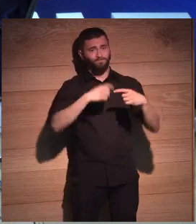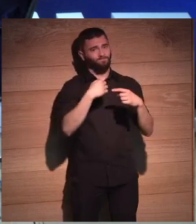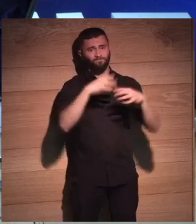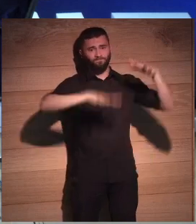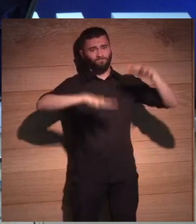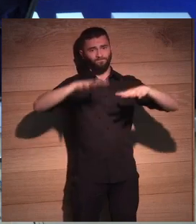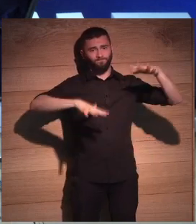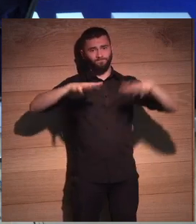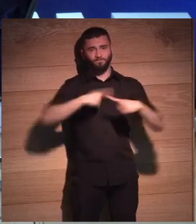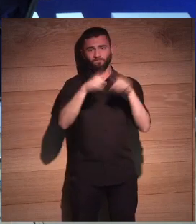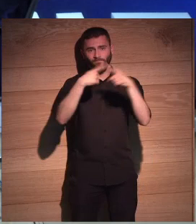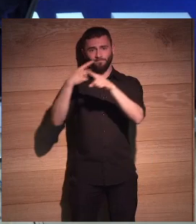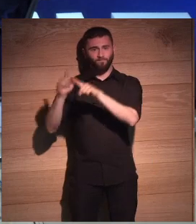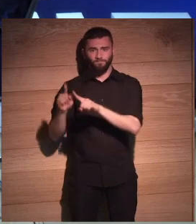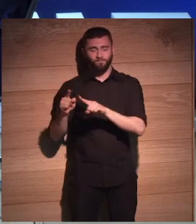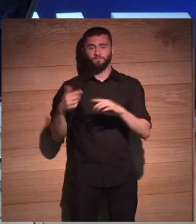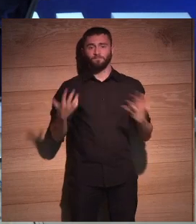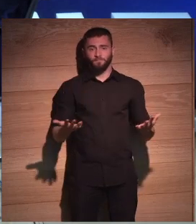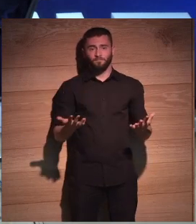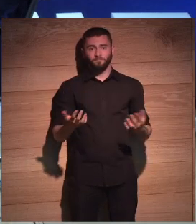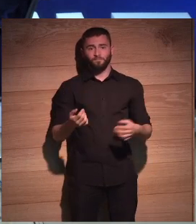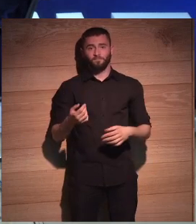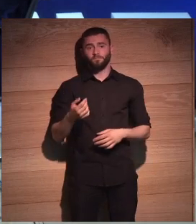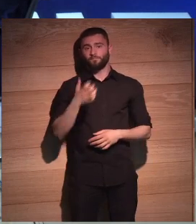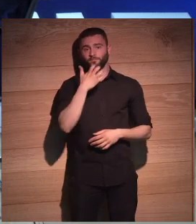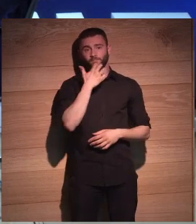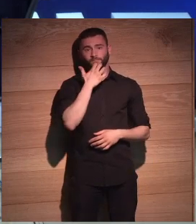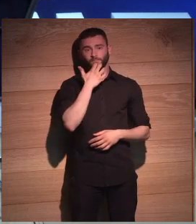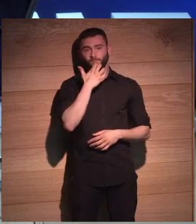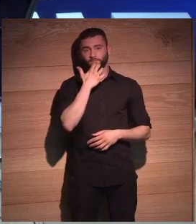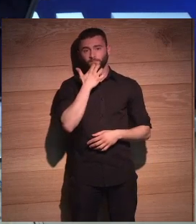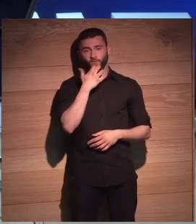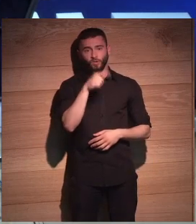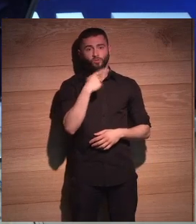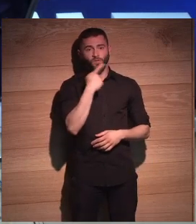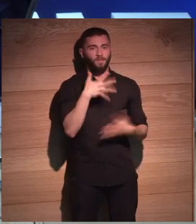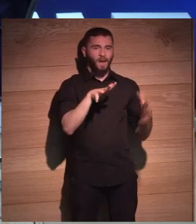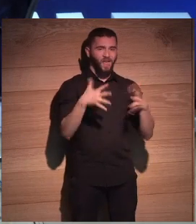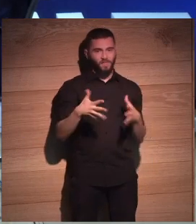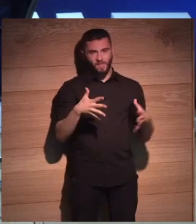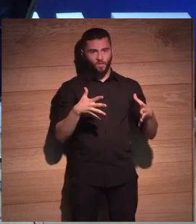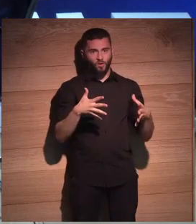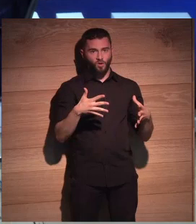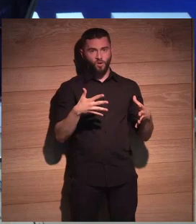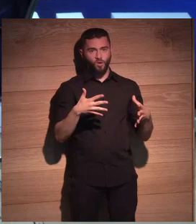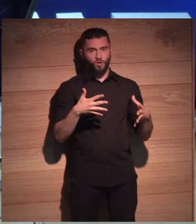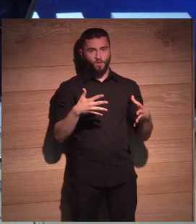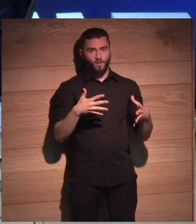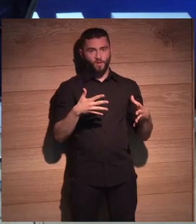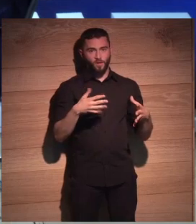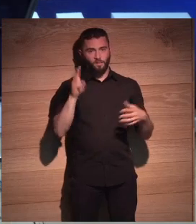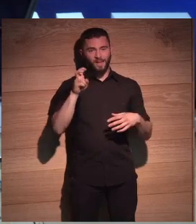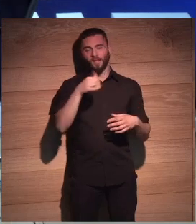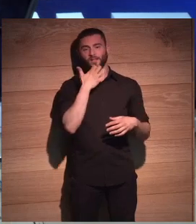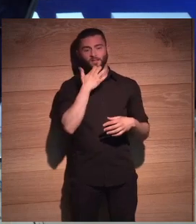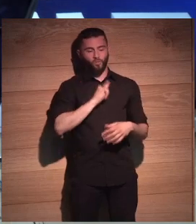muchísimo. A nivel de, digamos, interoperabilidad, lo que sería parecido a lo que usted dice, que sería que hubiera un